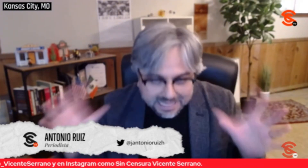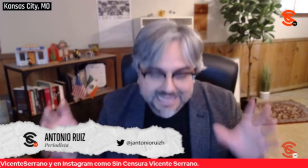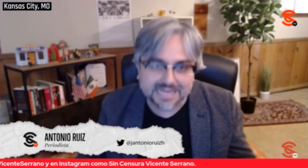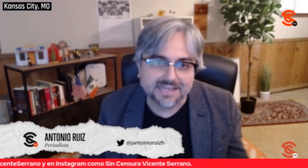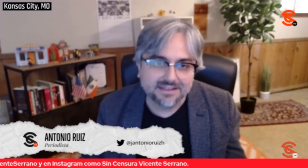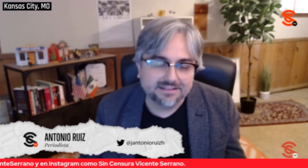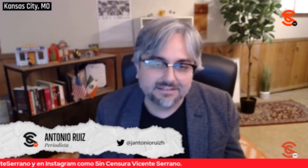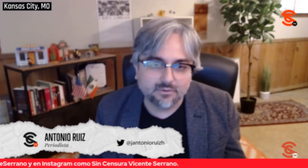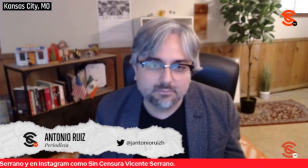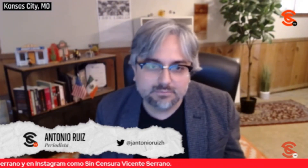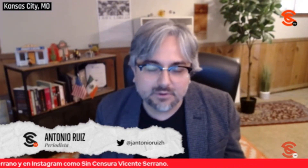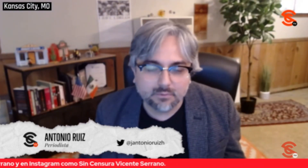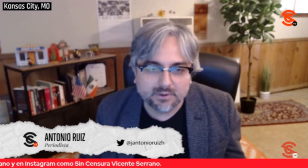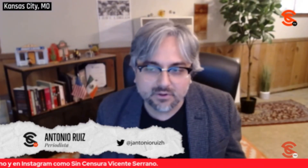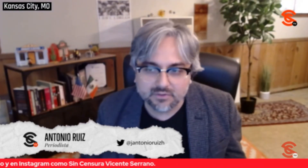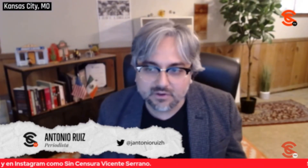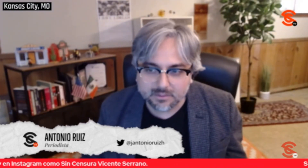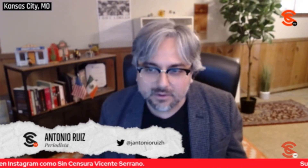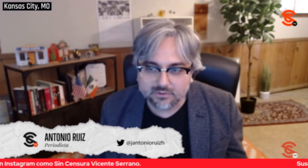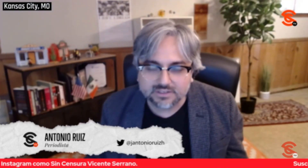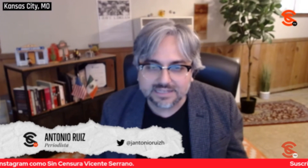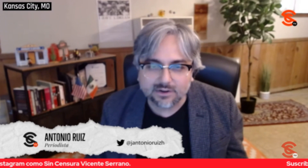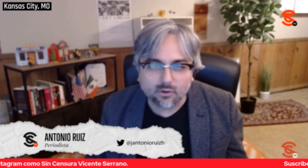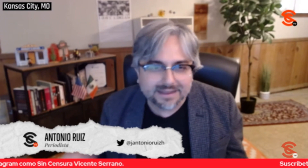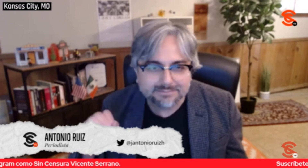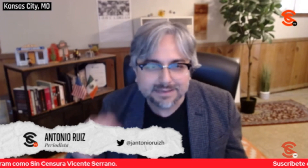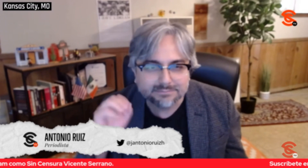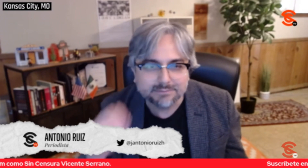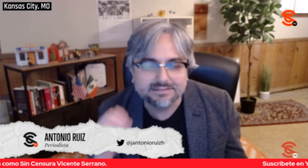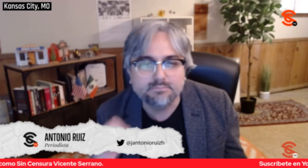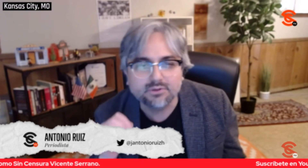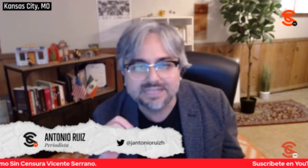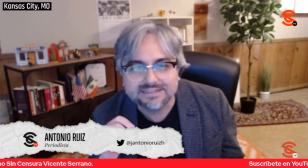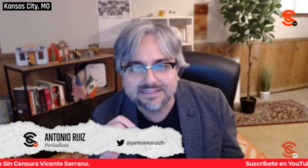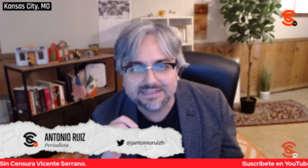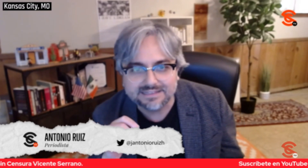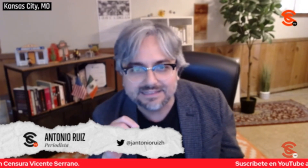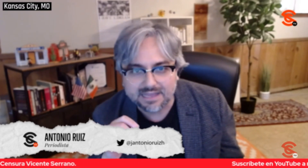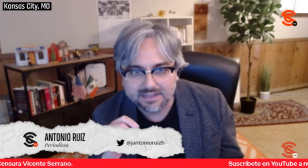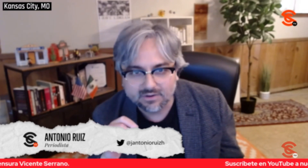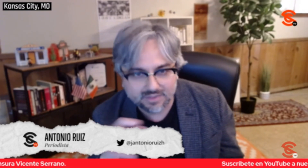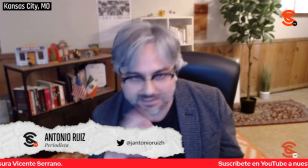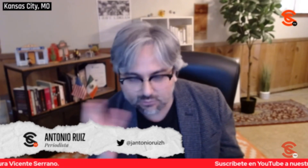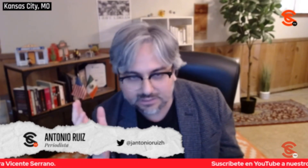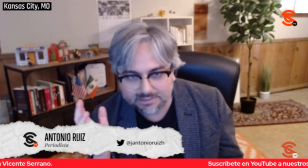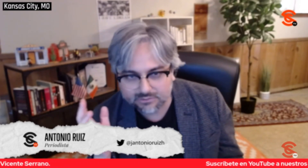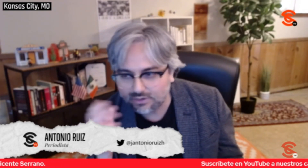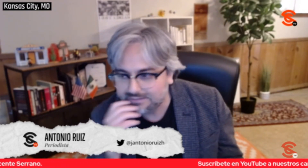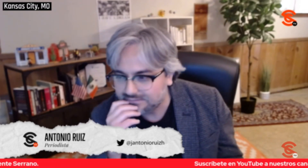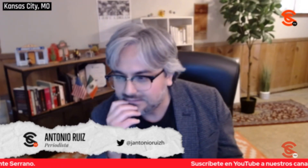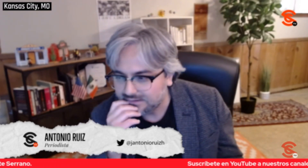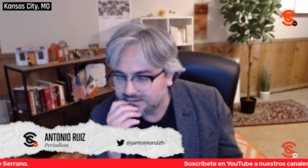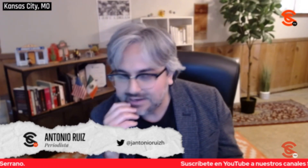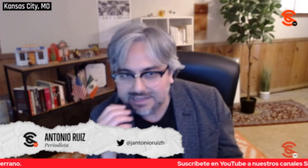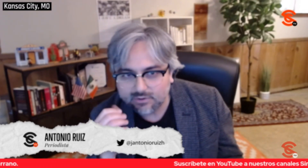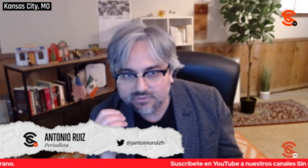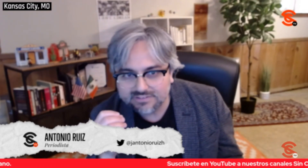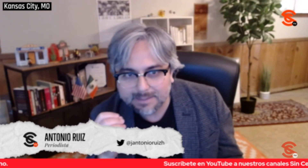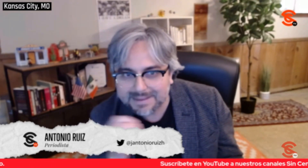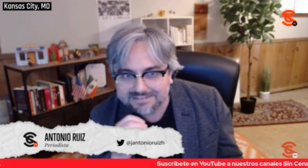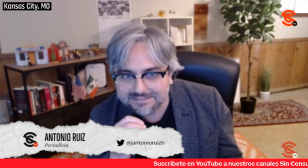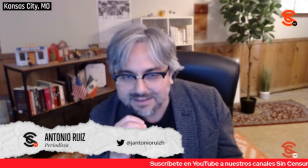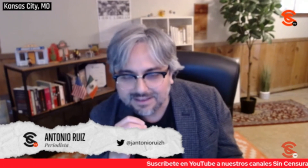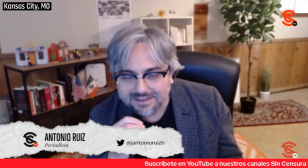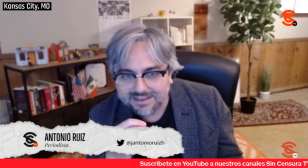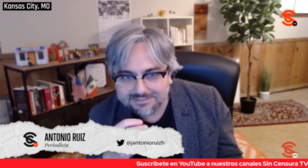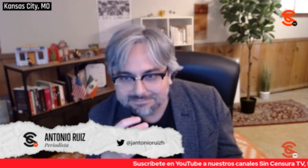la portada de un periódico debe consignar lo más importante del día o de las últimas horas. La